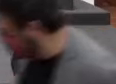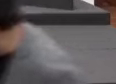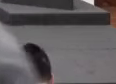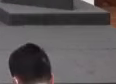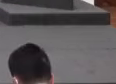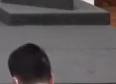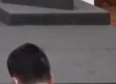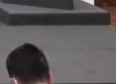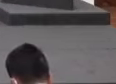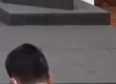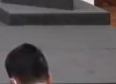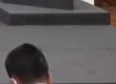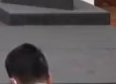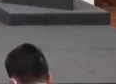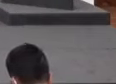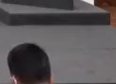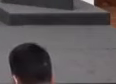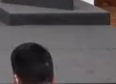Sí.